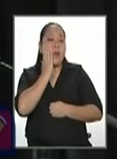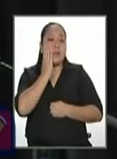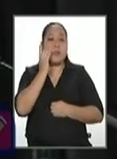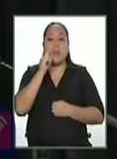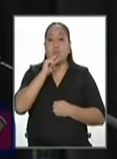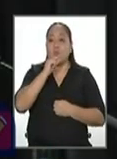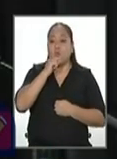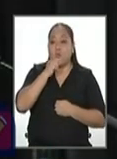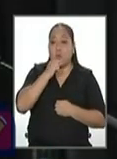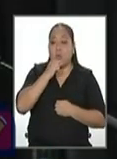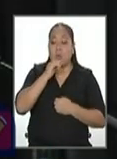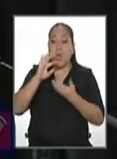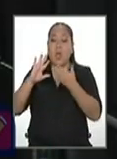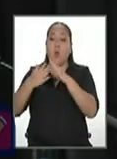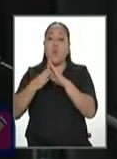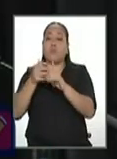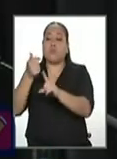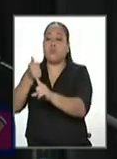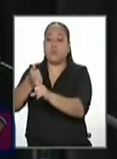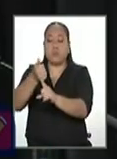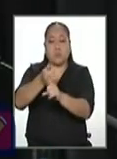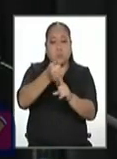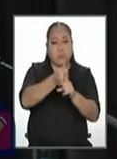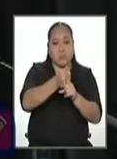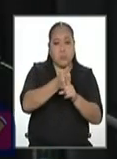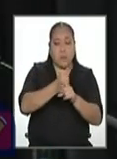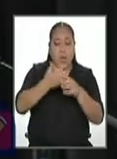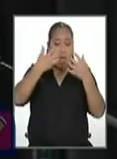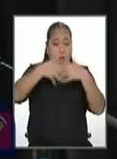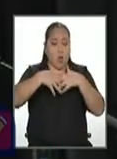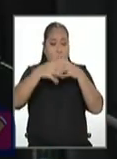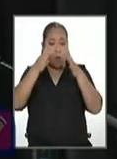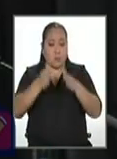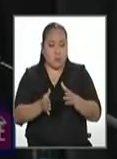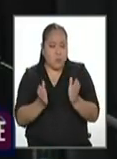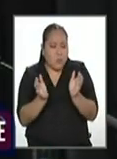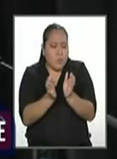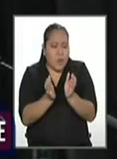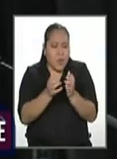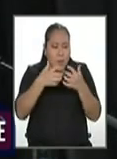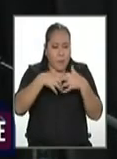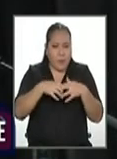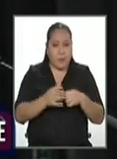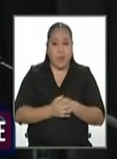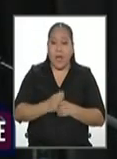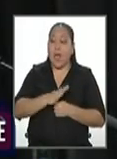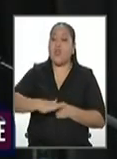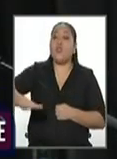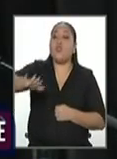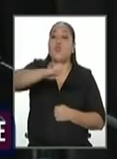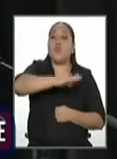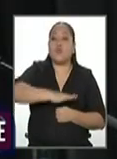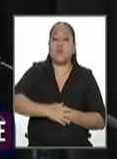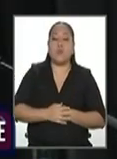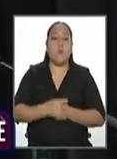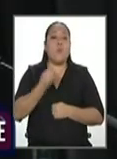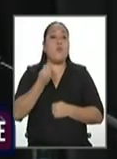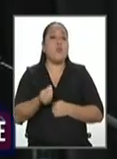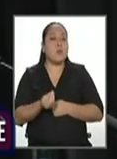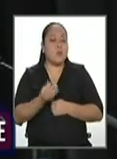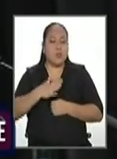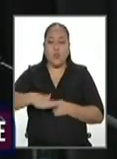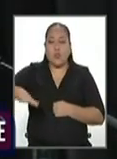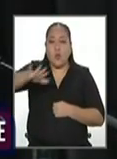mujeres, a los pueblos originarios, a los empresarios, microempresarios, a todos, porque